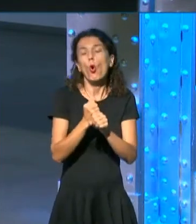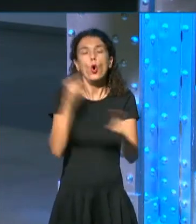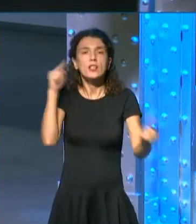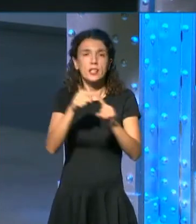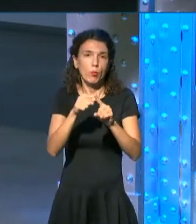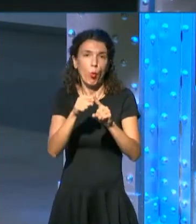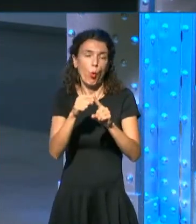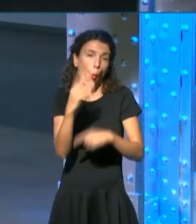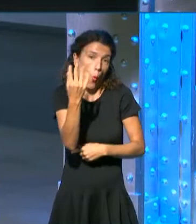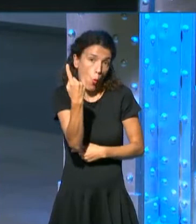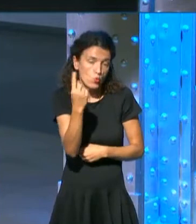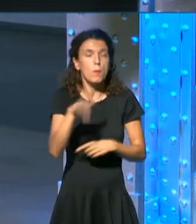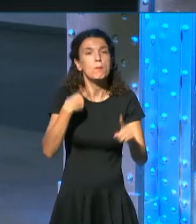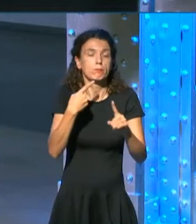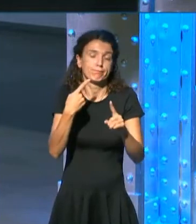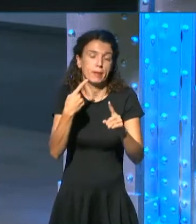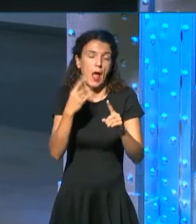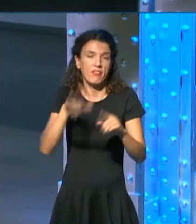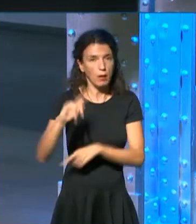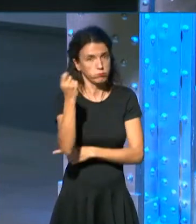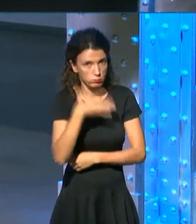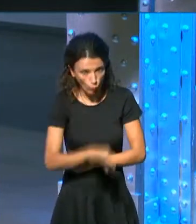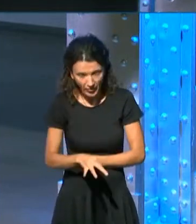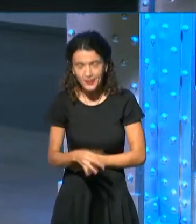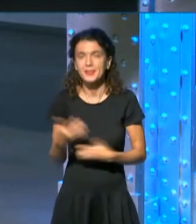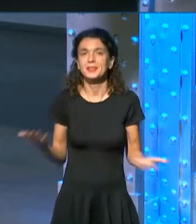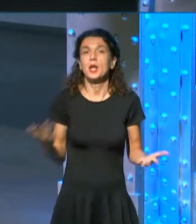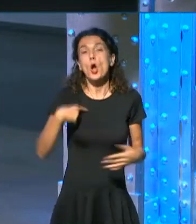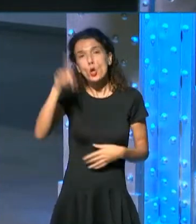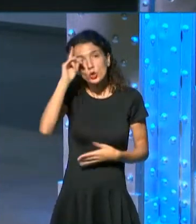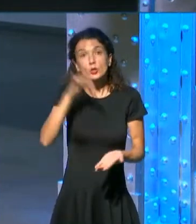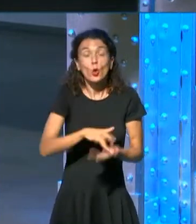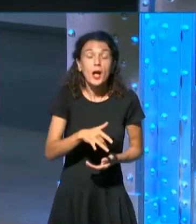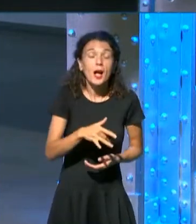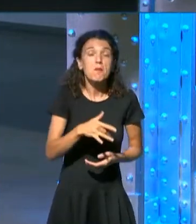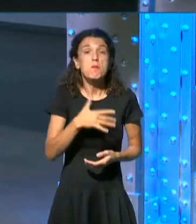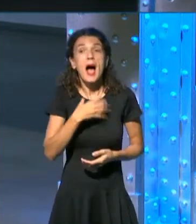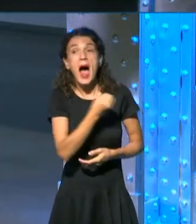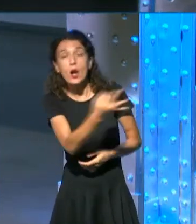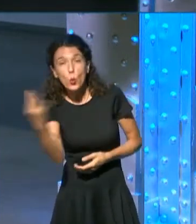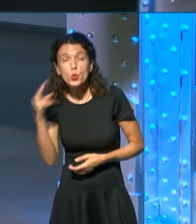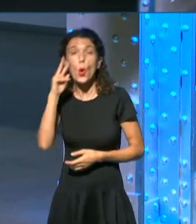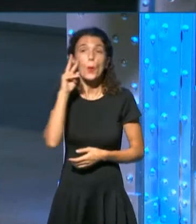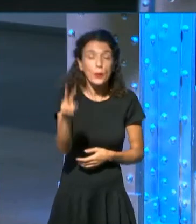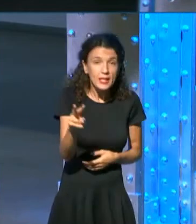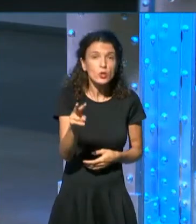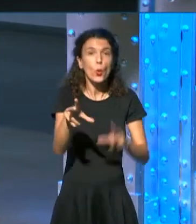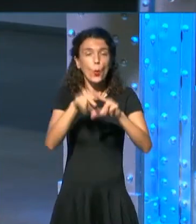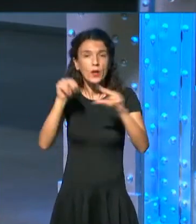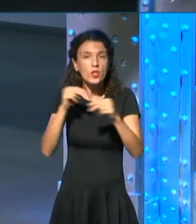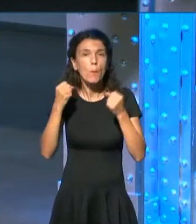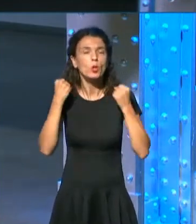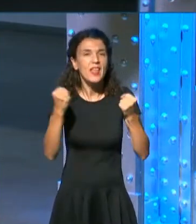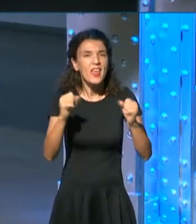y en un mismo objetivo. No sé, supongo, ¿alguno ha visto un vídeo que se llama Potencias de